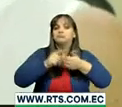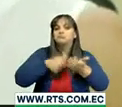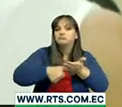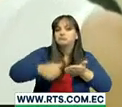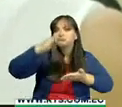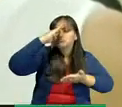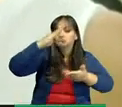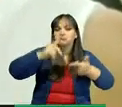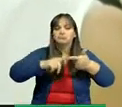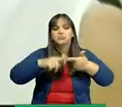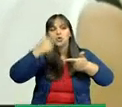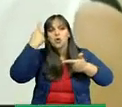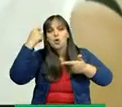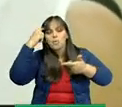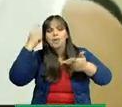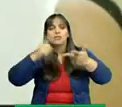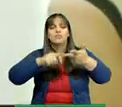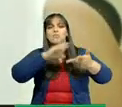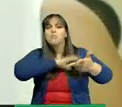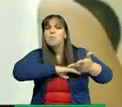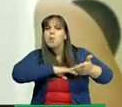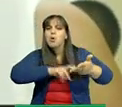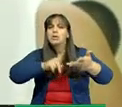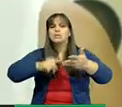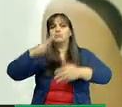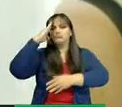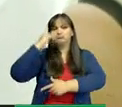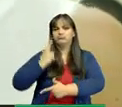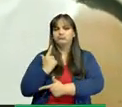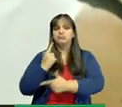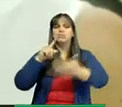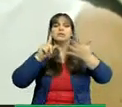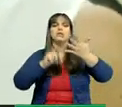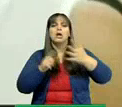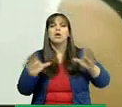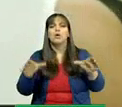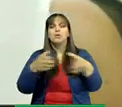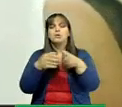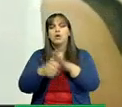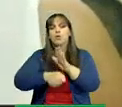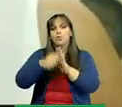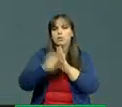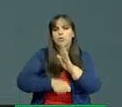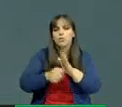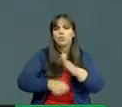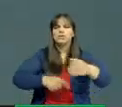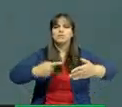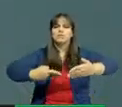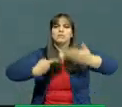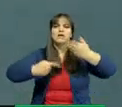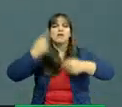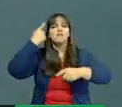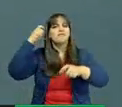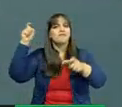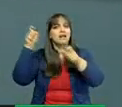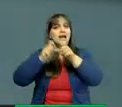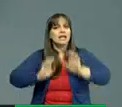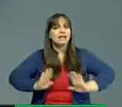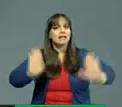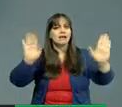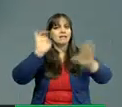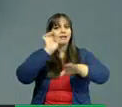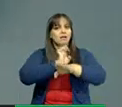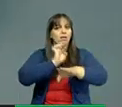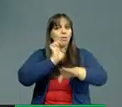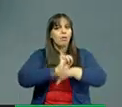Interior, Policía, Ejército, Consejo de la Judicatura, Justicia, Fiscalía General del Estado, que también necesita reformas